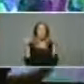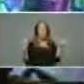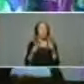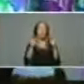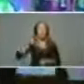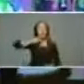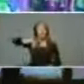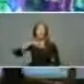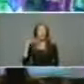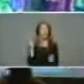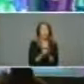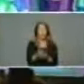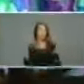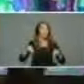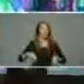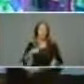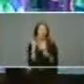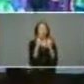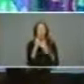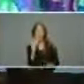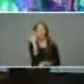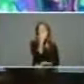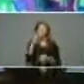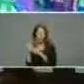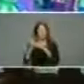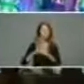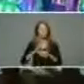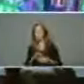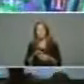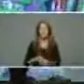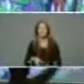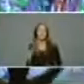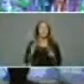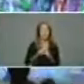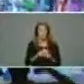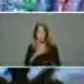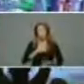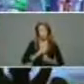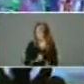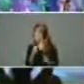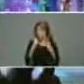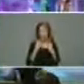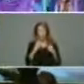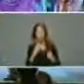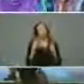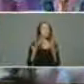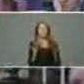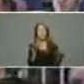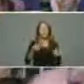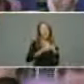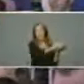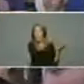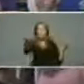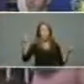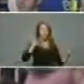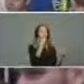volvemos de nuevo con fuerza al carnaval y con mi poder a todos